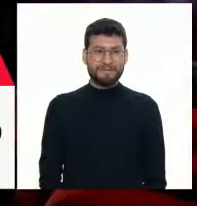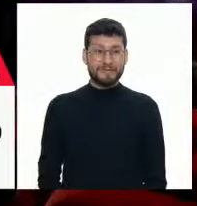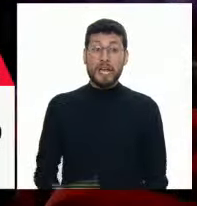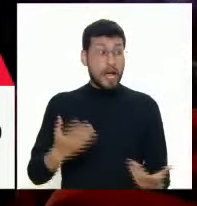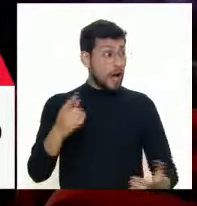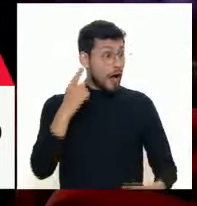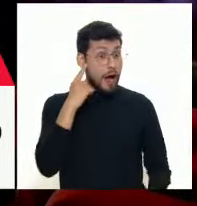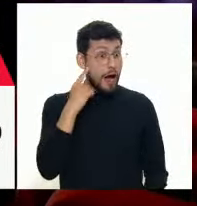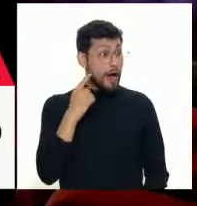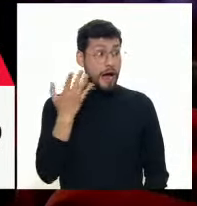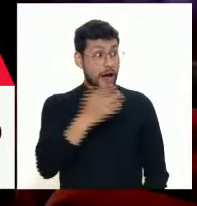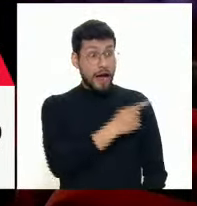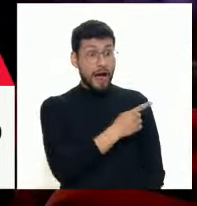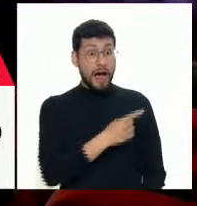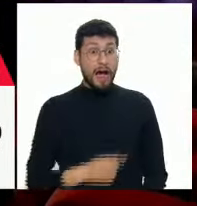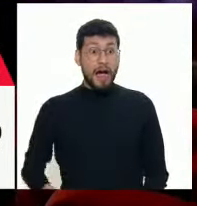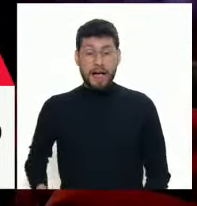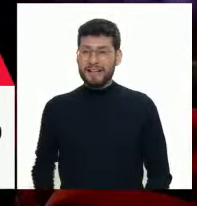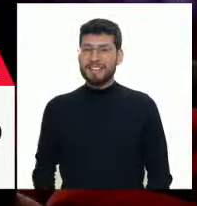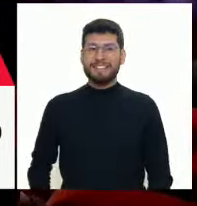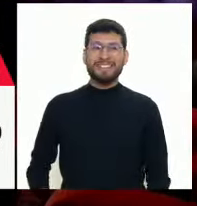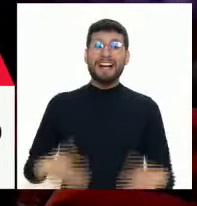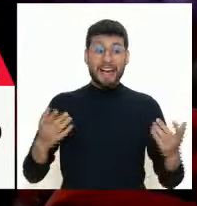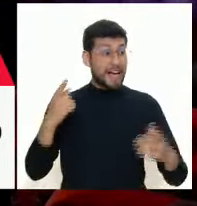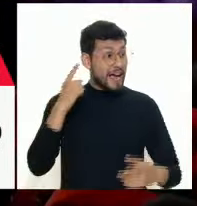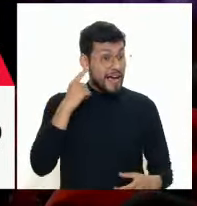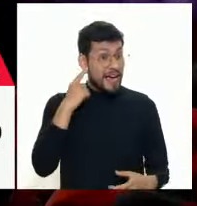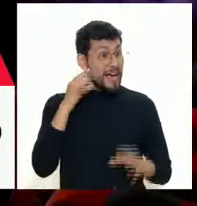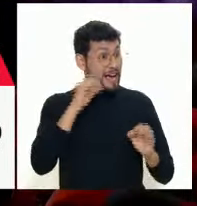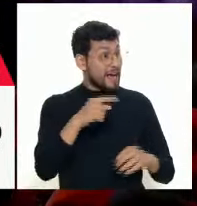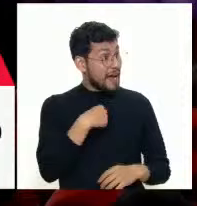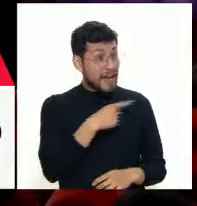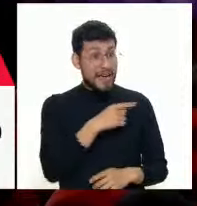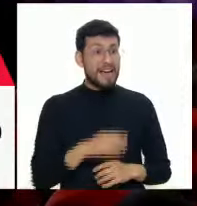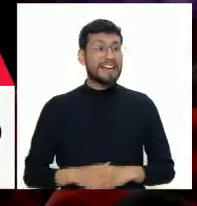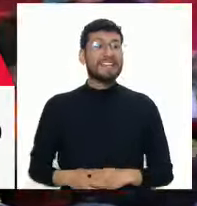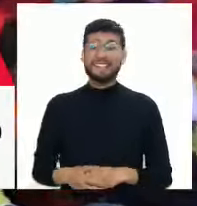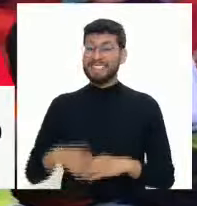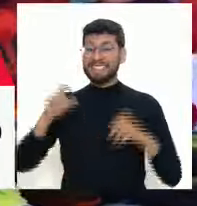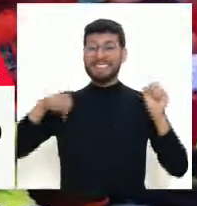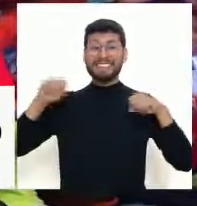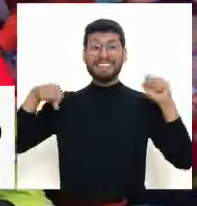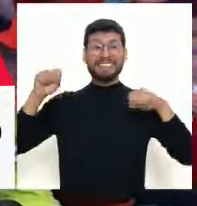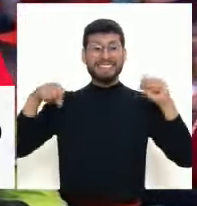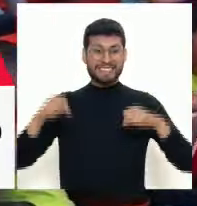Chicos, ¿acaban de escuchar eso? ¿Han escuchado lo mismo que yo?